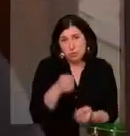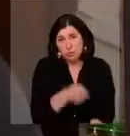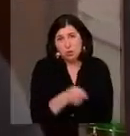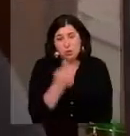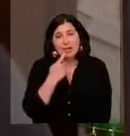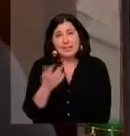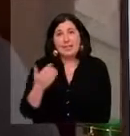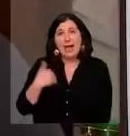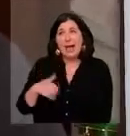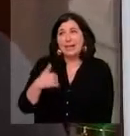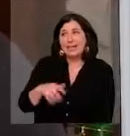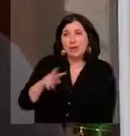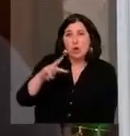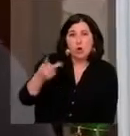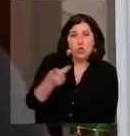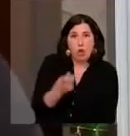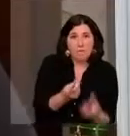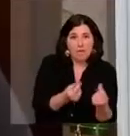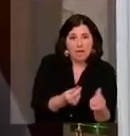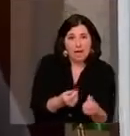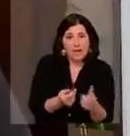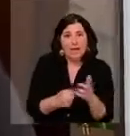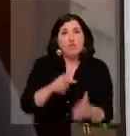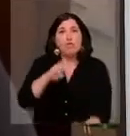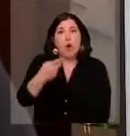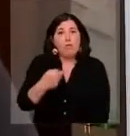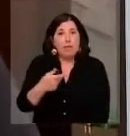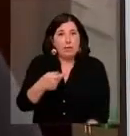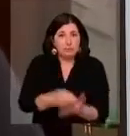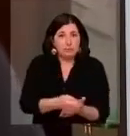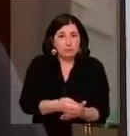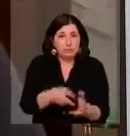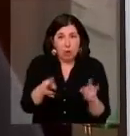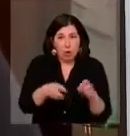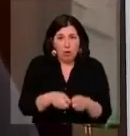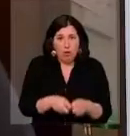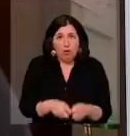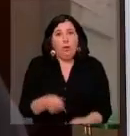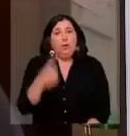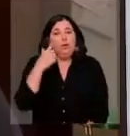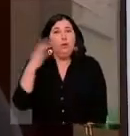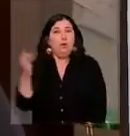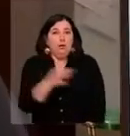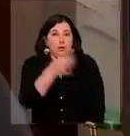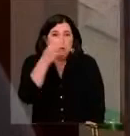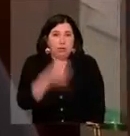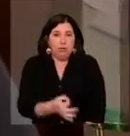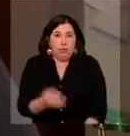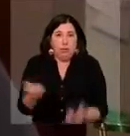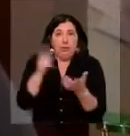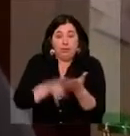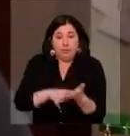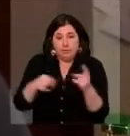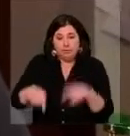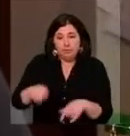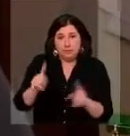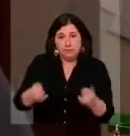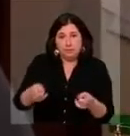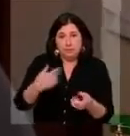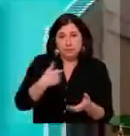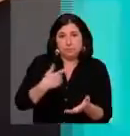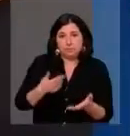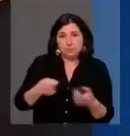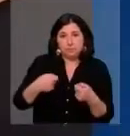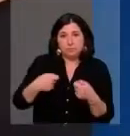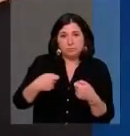sacar los transforman en el mercado lógico ahora prácticamente el doble exactamente y a eso sumarle que tienen costos por ejemplo pero